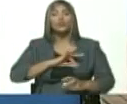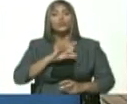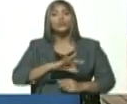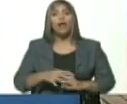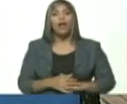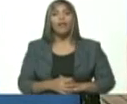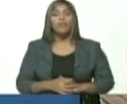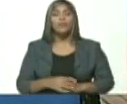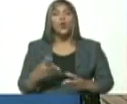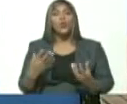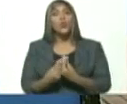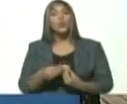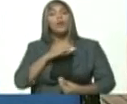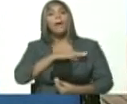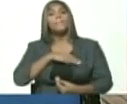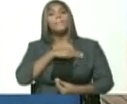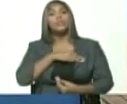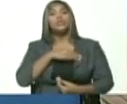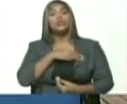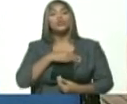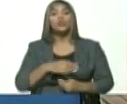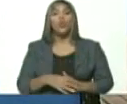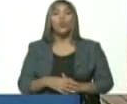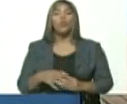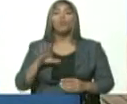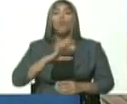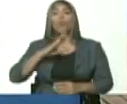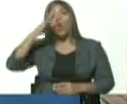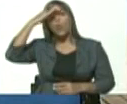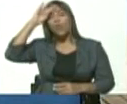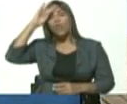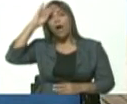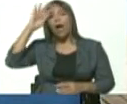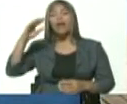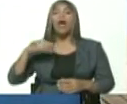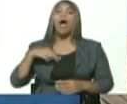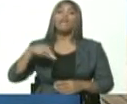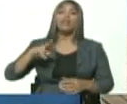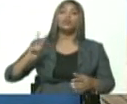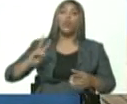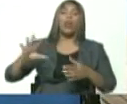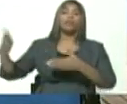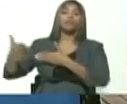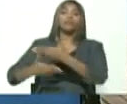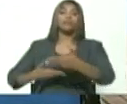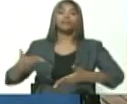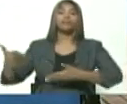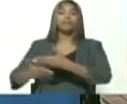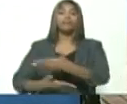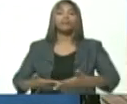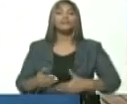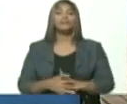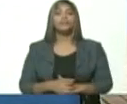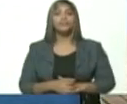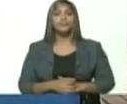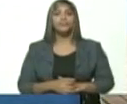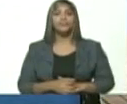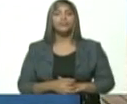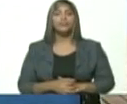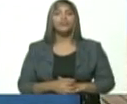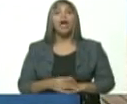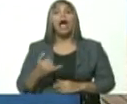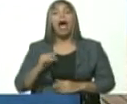junto a la misión, a las misiones cubanas en Venezuela y la misión médica cubana en Venezuela. Aquí están nuestros